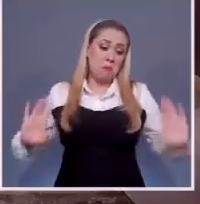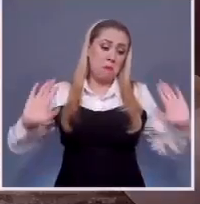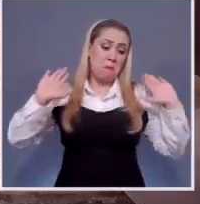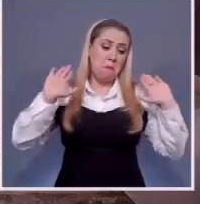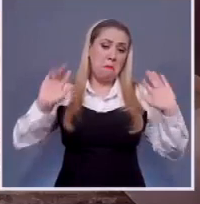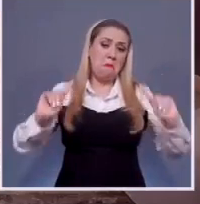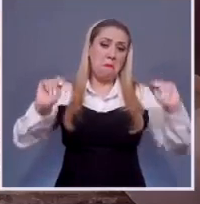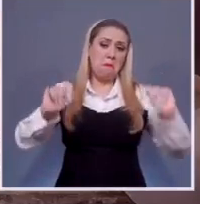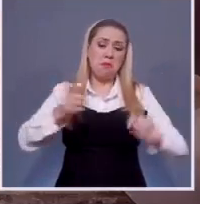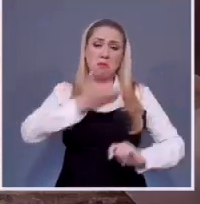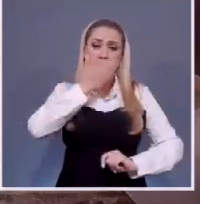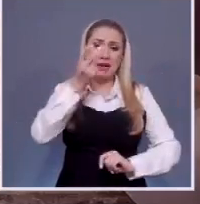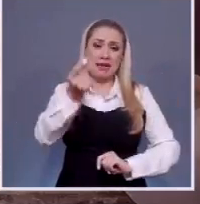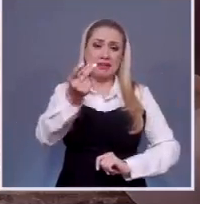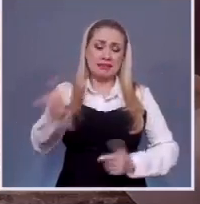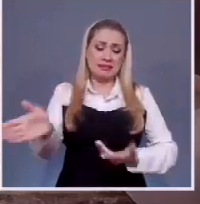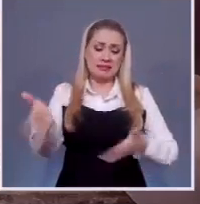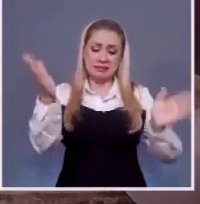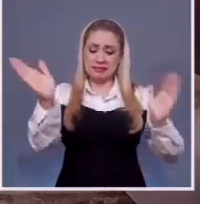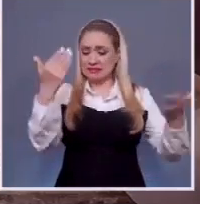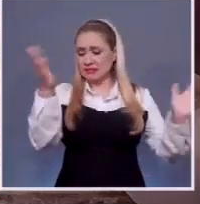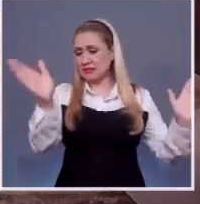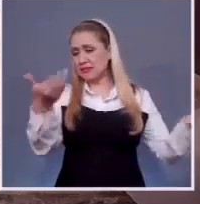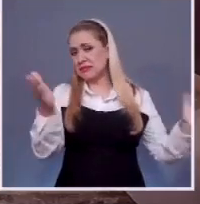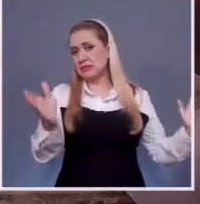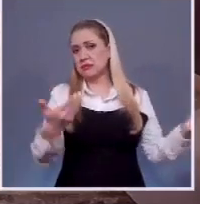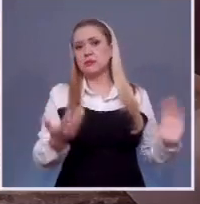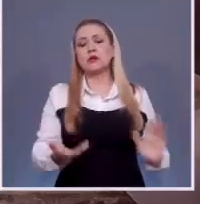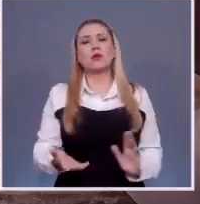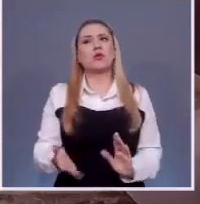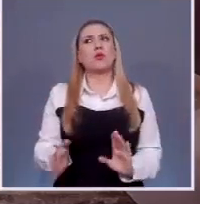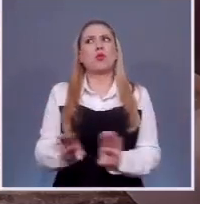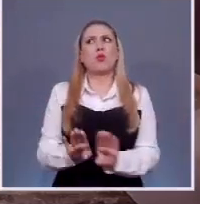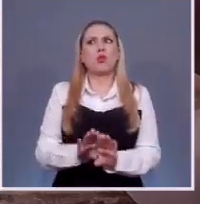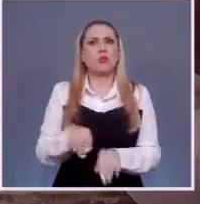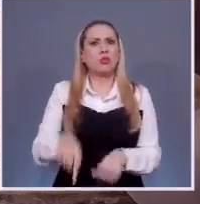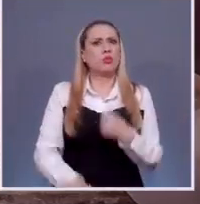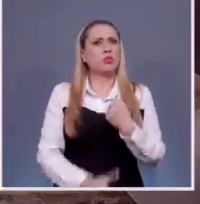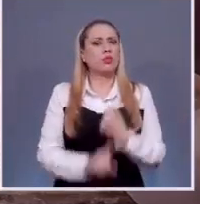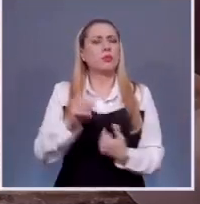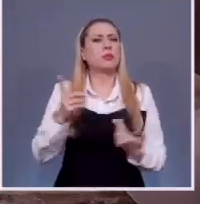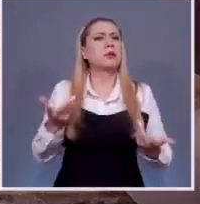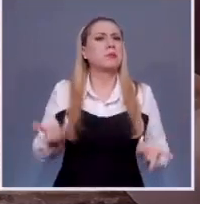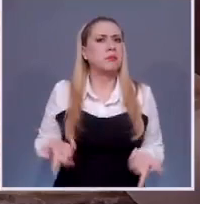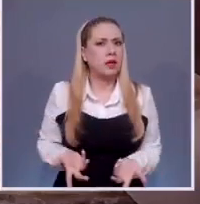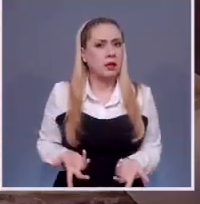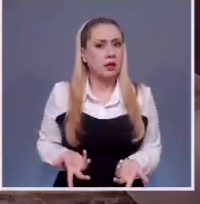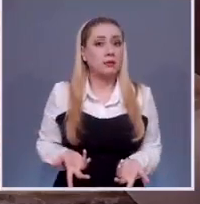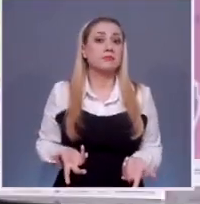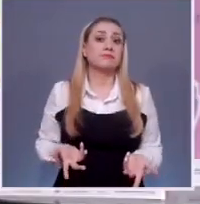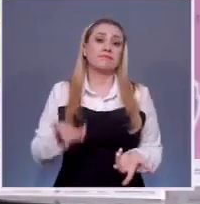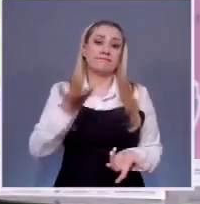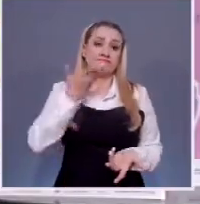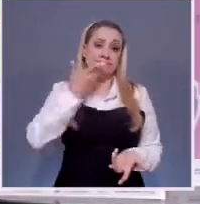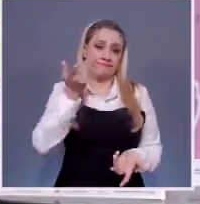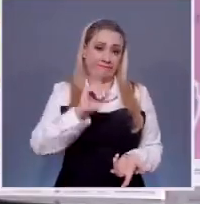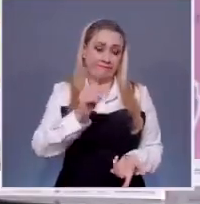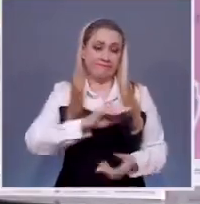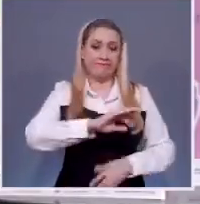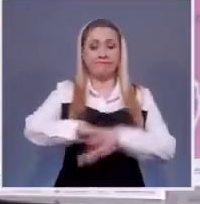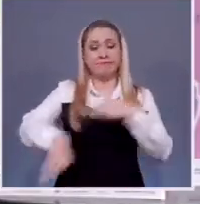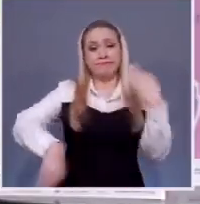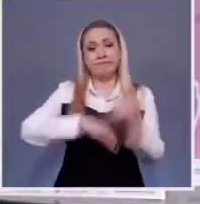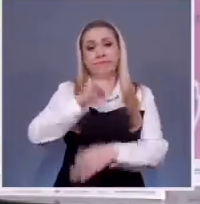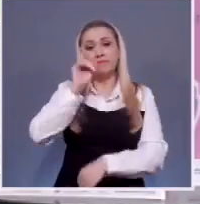hay que hablar de cómo es que llegamos a este problema, ¿no? Y justo se da a partir de la medicalización de todos los procesos de las mujeres, ¿no? Justo cuando